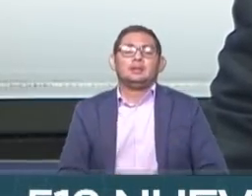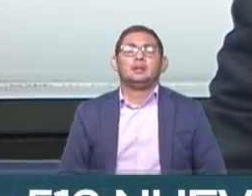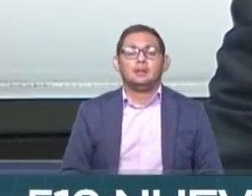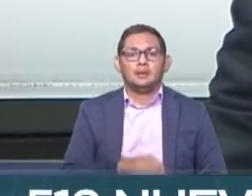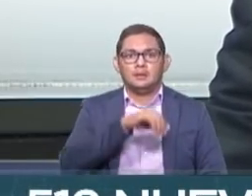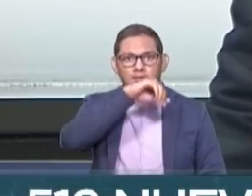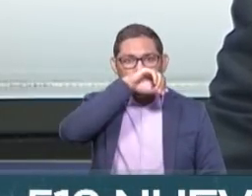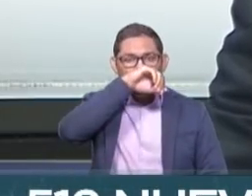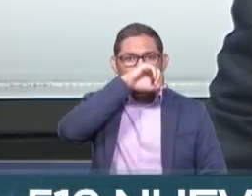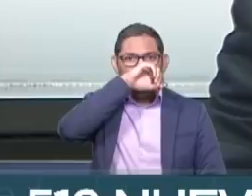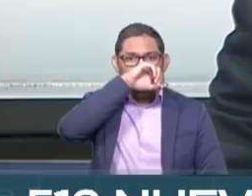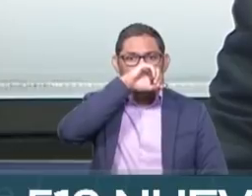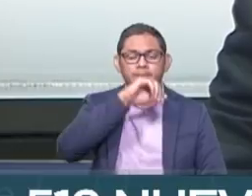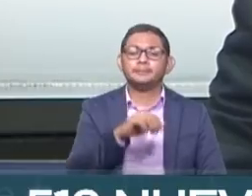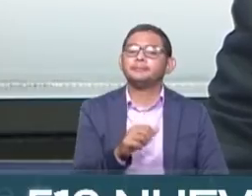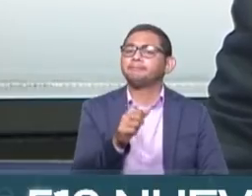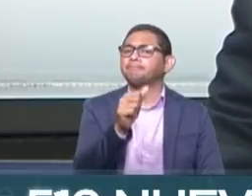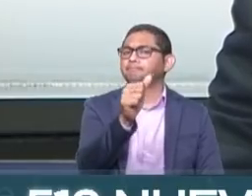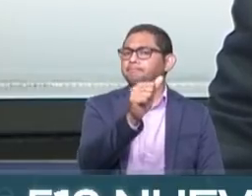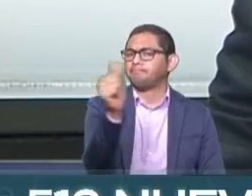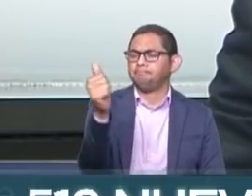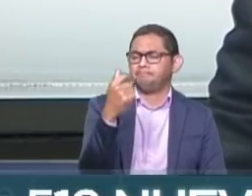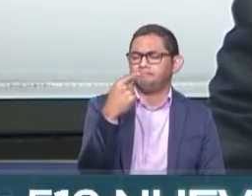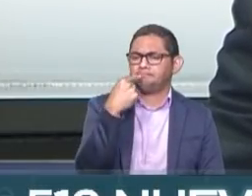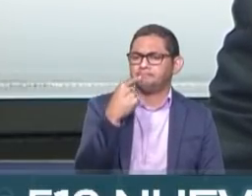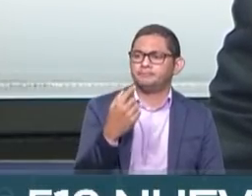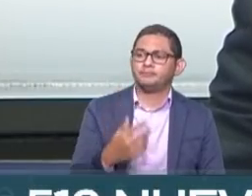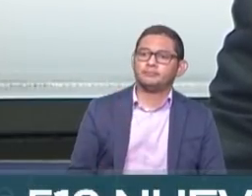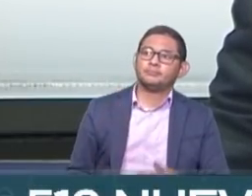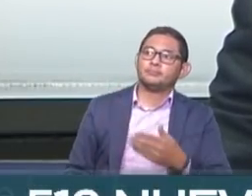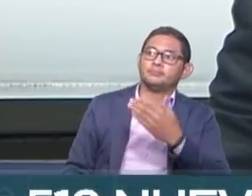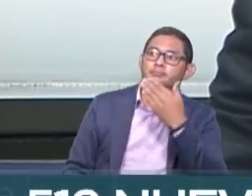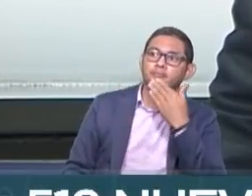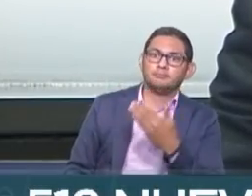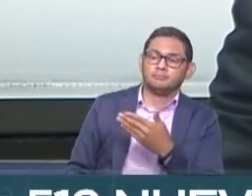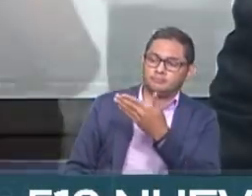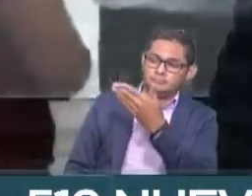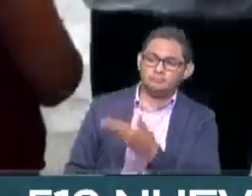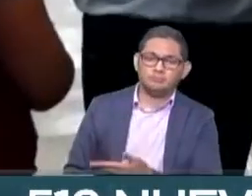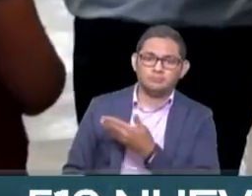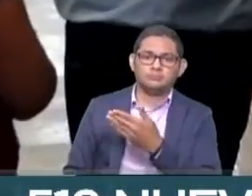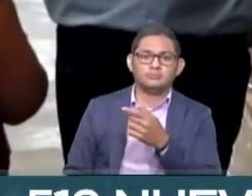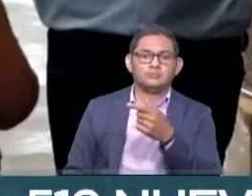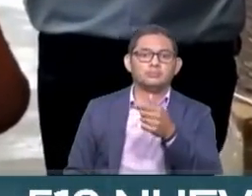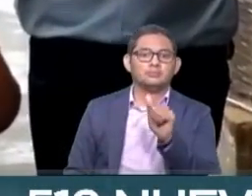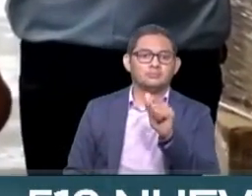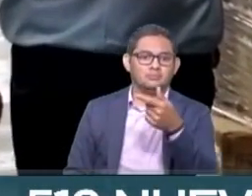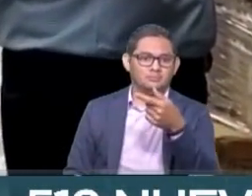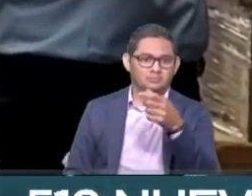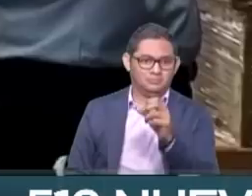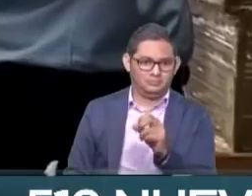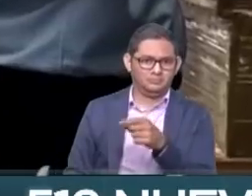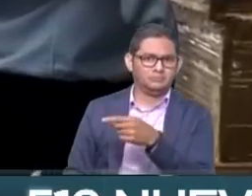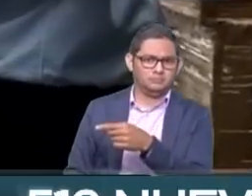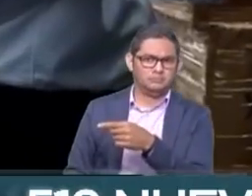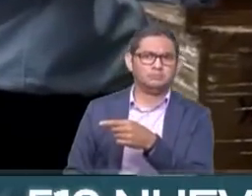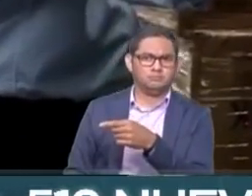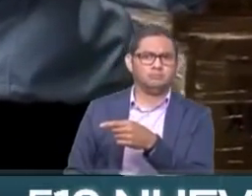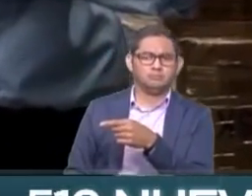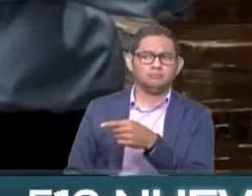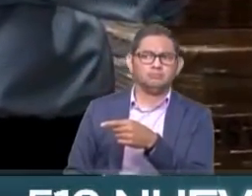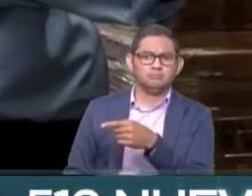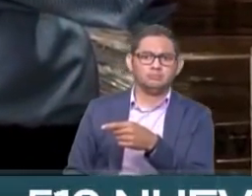También queremos agradecer en el día de hoy al empresario Ricardo Gago, quien esta semana donó al